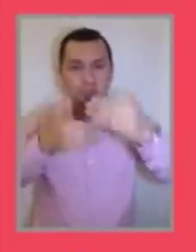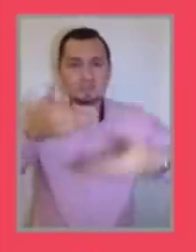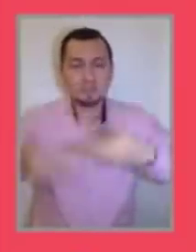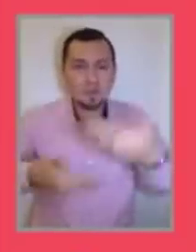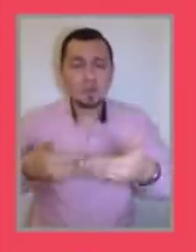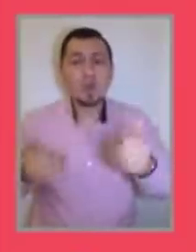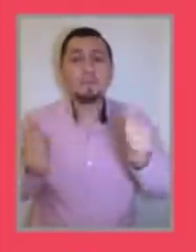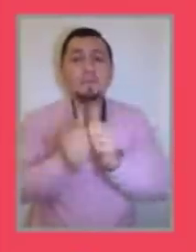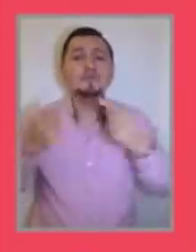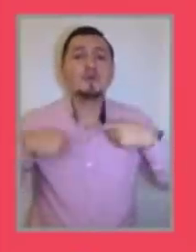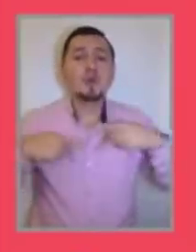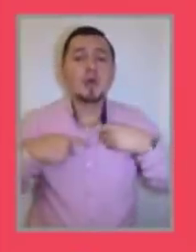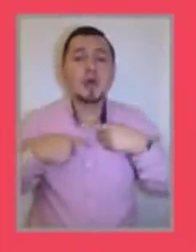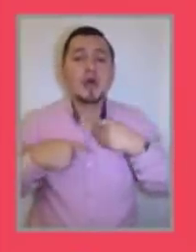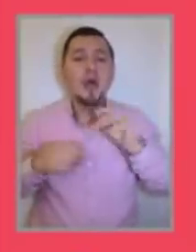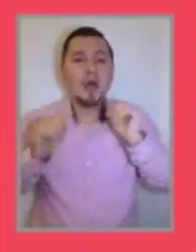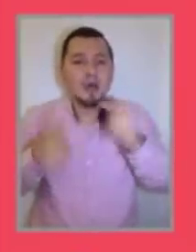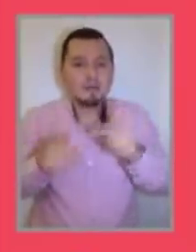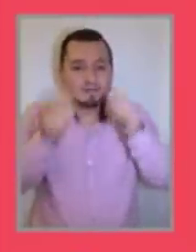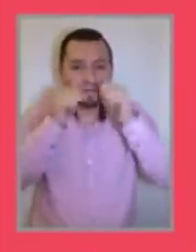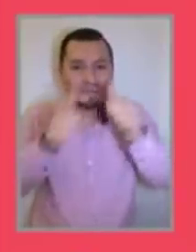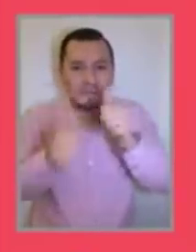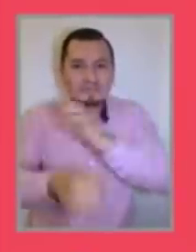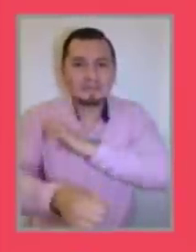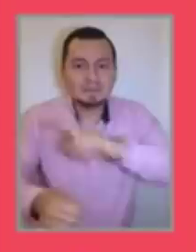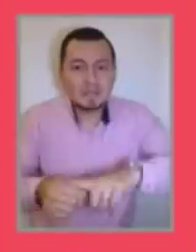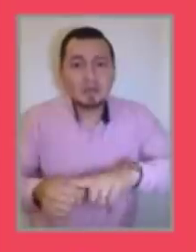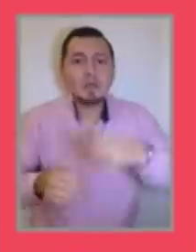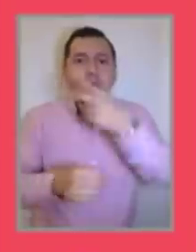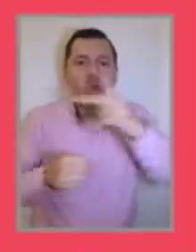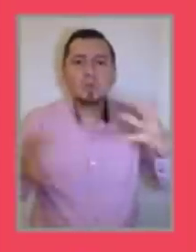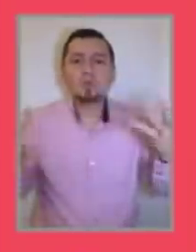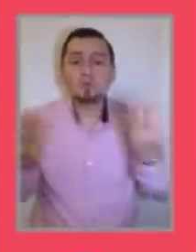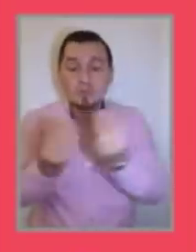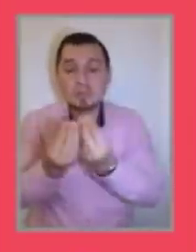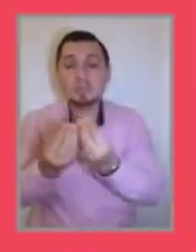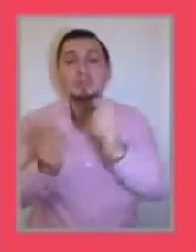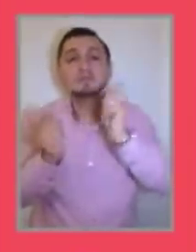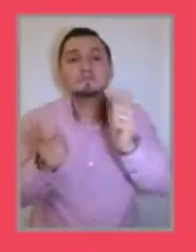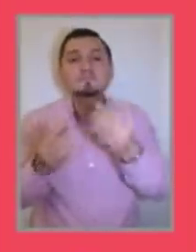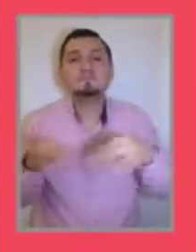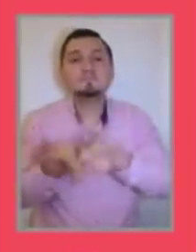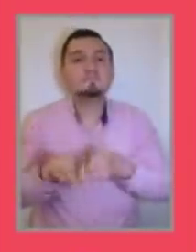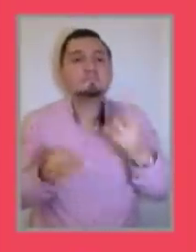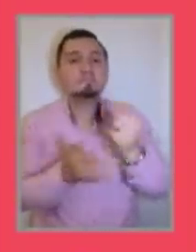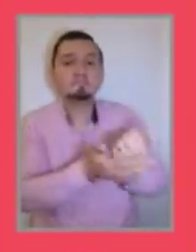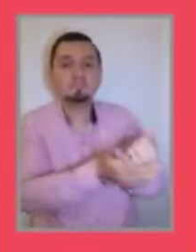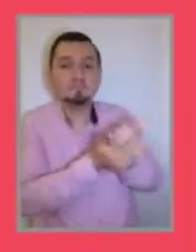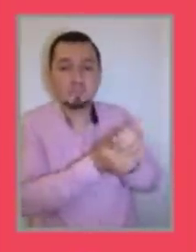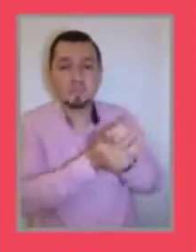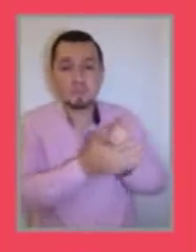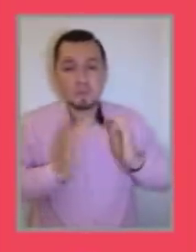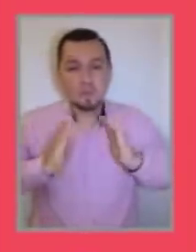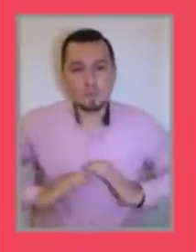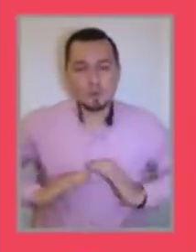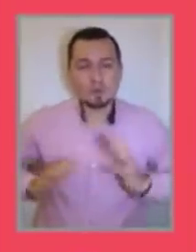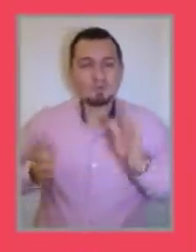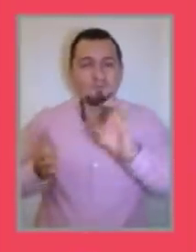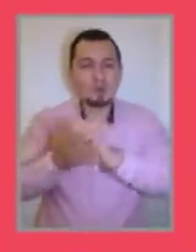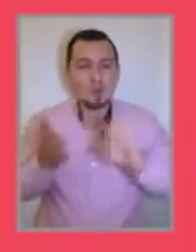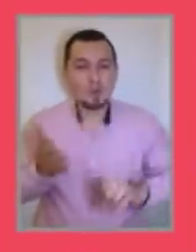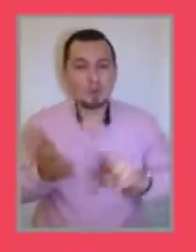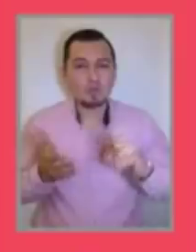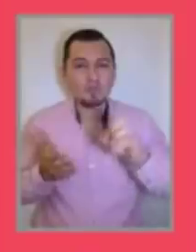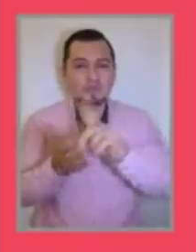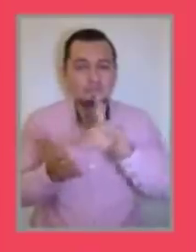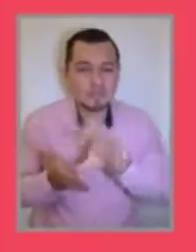que requieren de una atención especial, porque en su inmensa mayoría son indispensables hacerlo en físico, como sería del